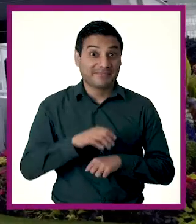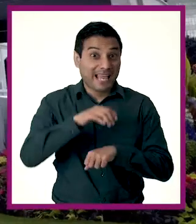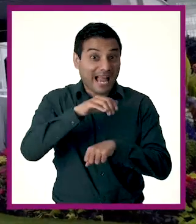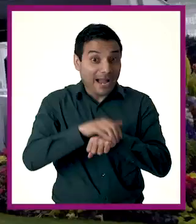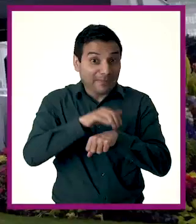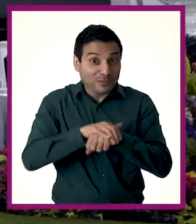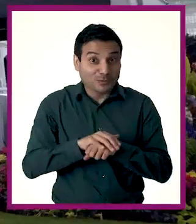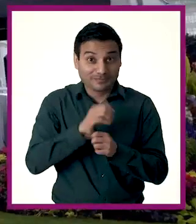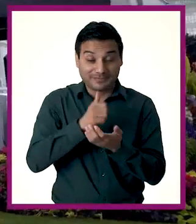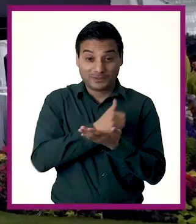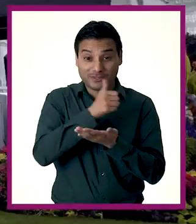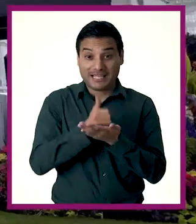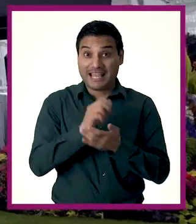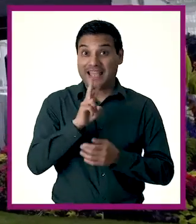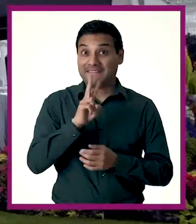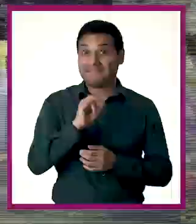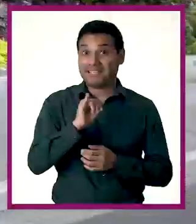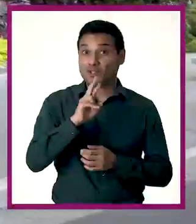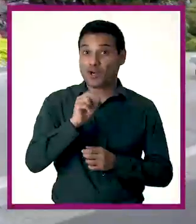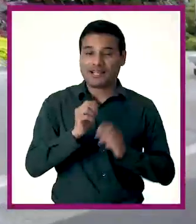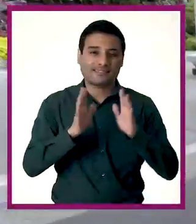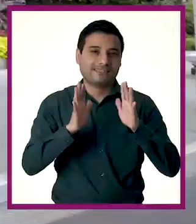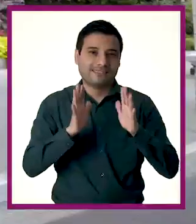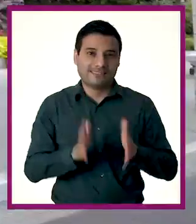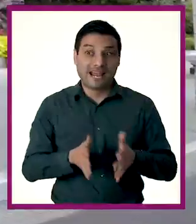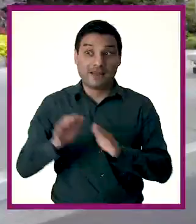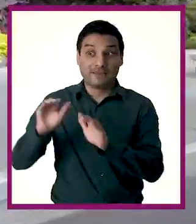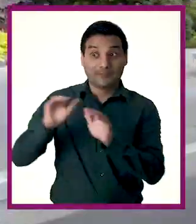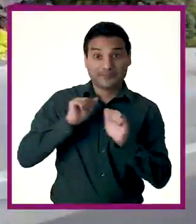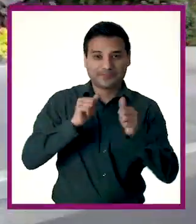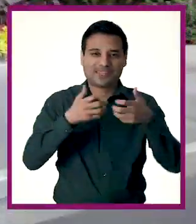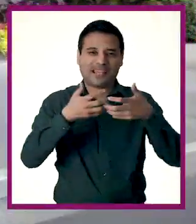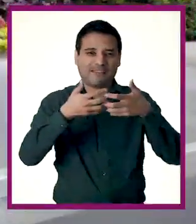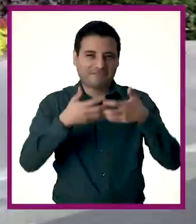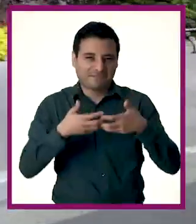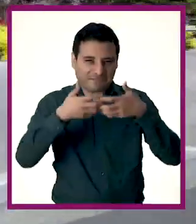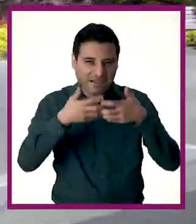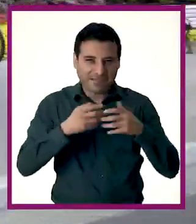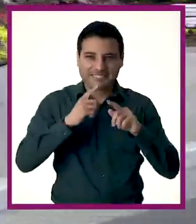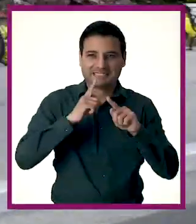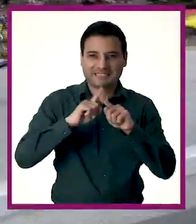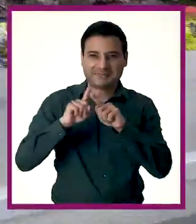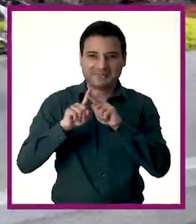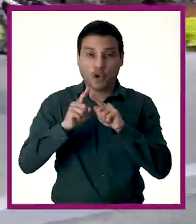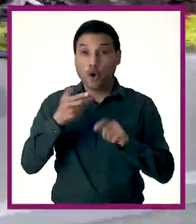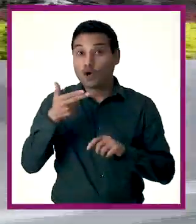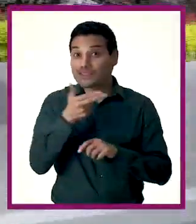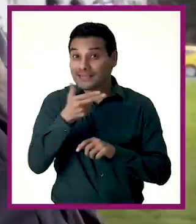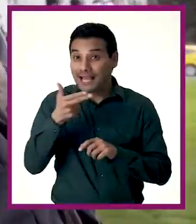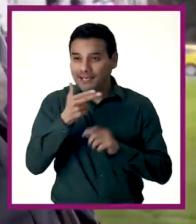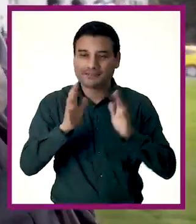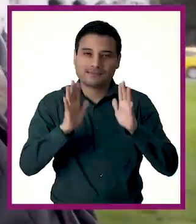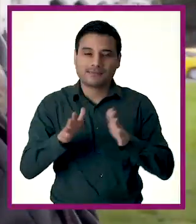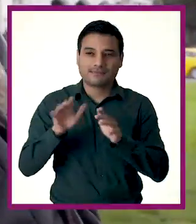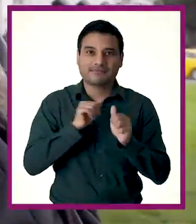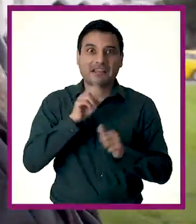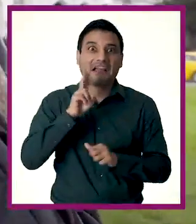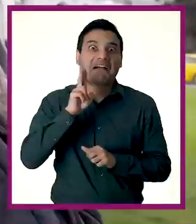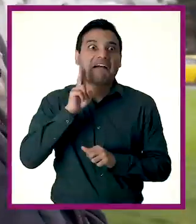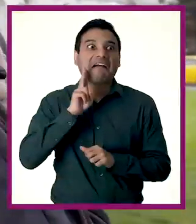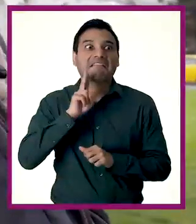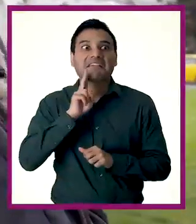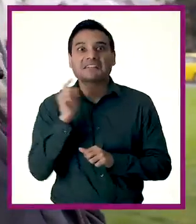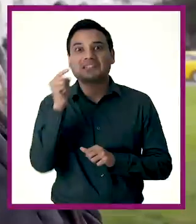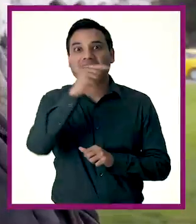Bueno, amigos, dejamos Victoria. Dejamos el Fairmont Empress, hotelazo de lujo. A ver a dónde me